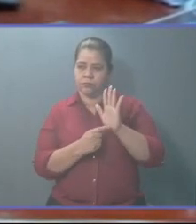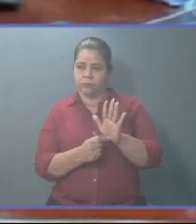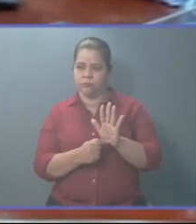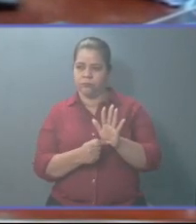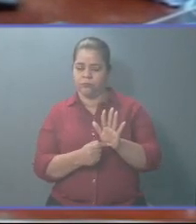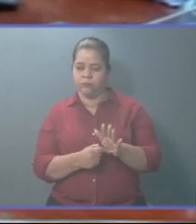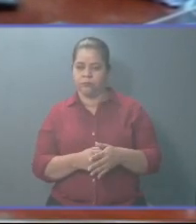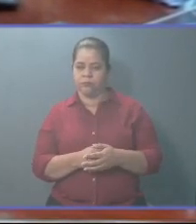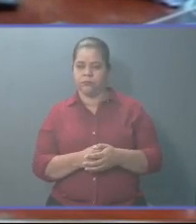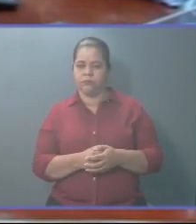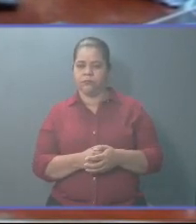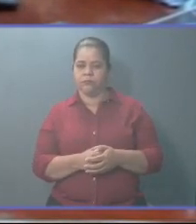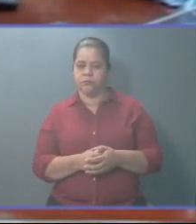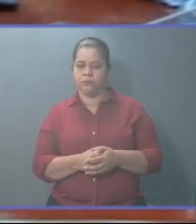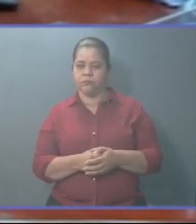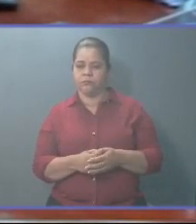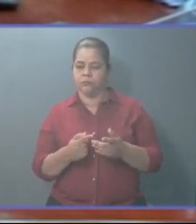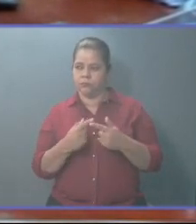una especie de